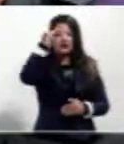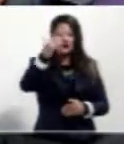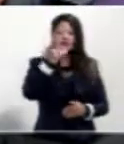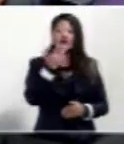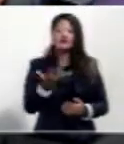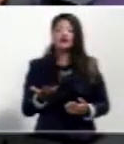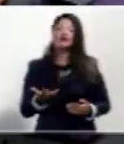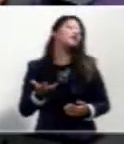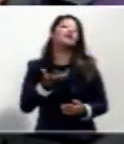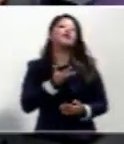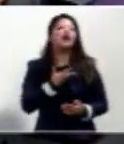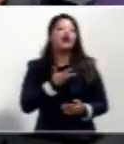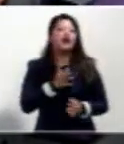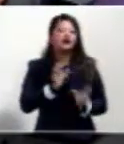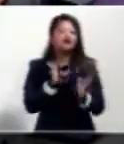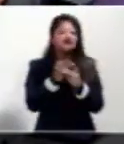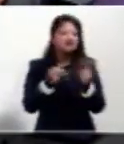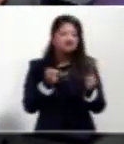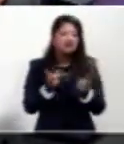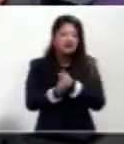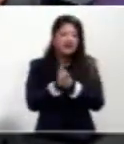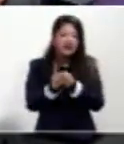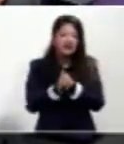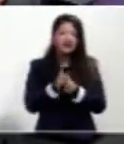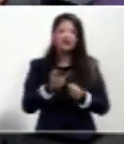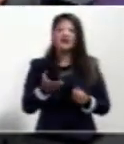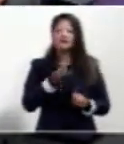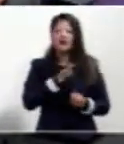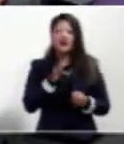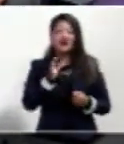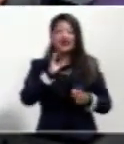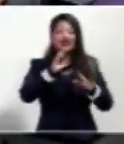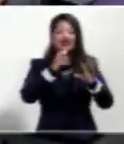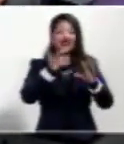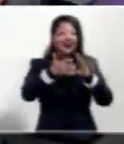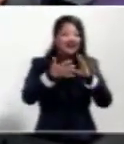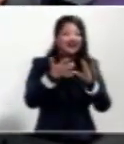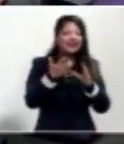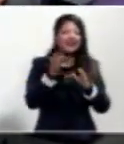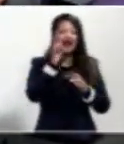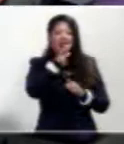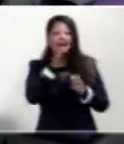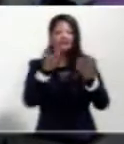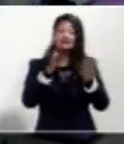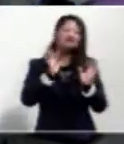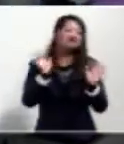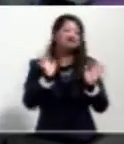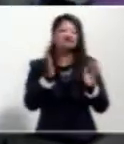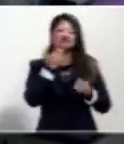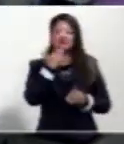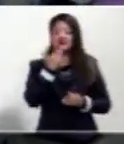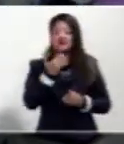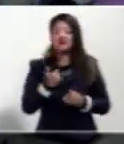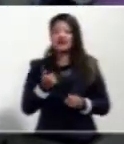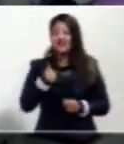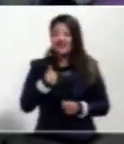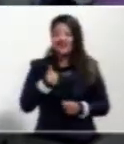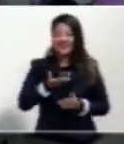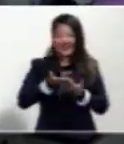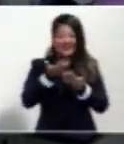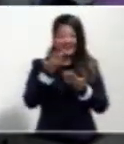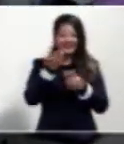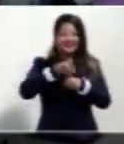pues no va a haber ningún inconveniente en cuestiones de clima para poder llevar nuestra feria en paz. Bueno, pues yo había probado la